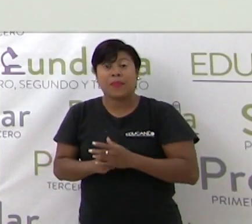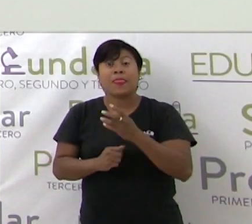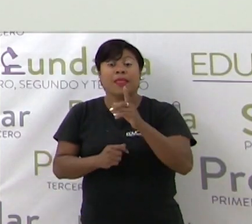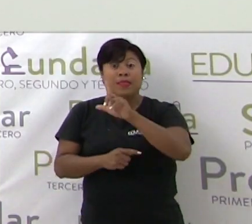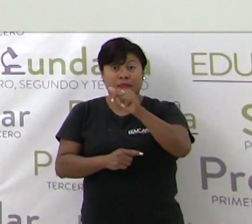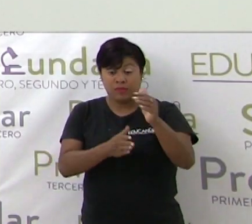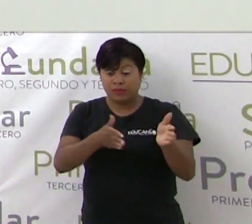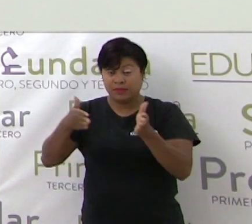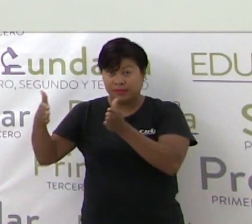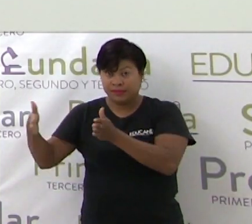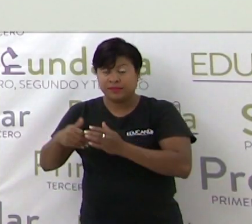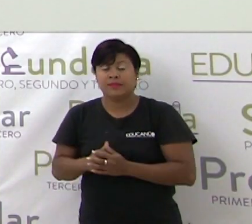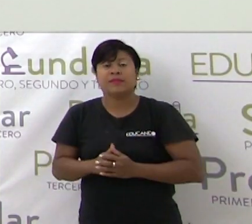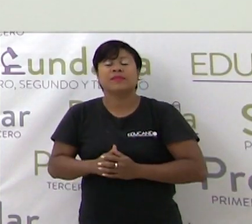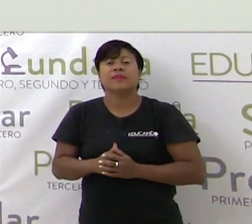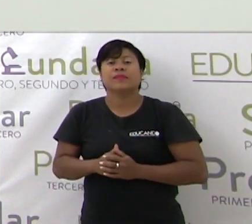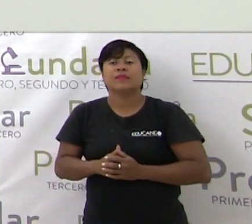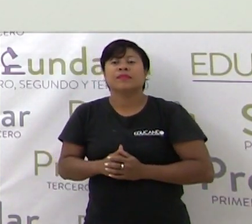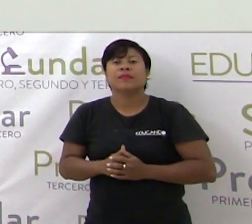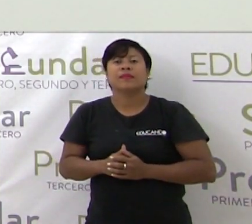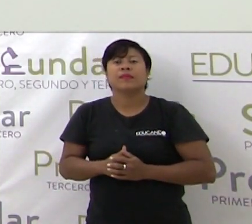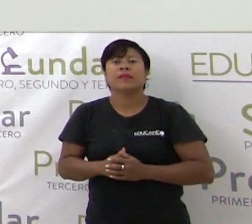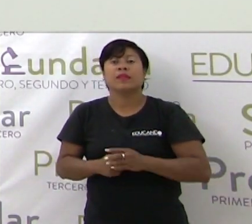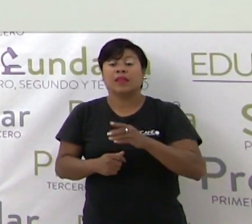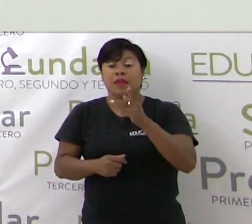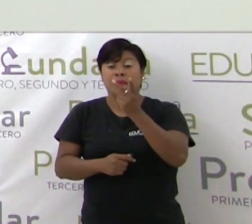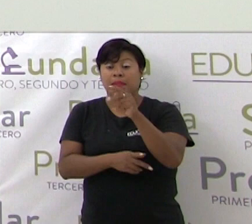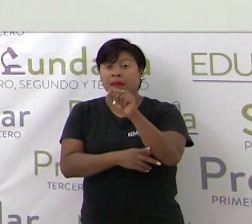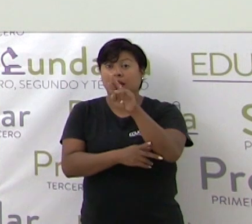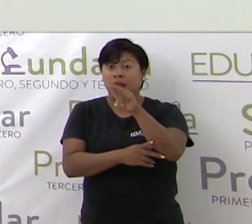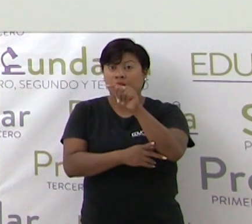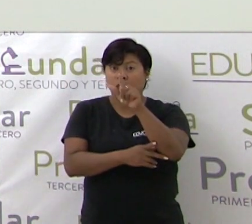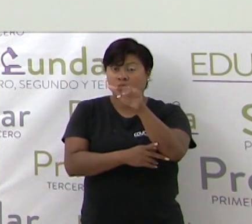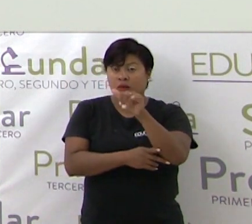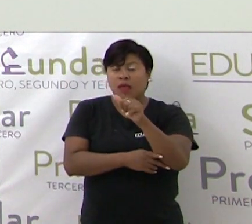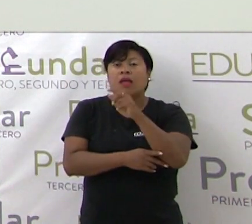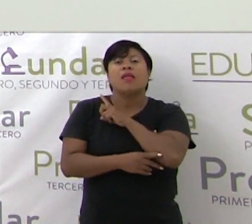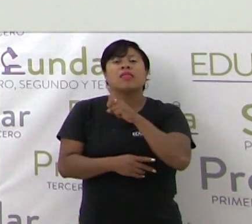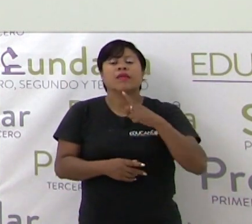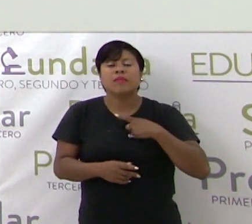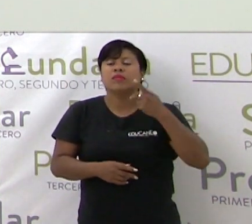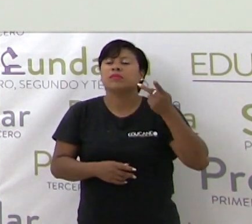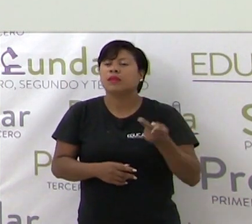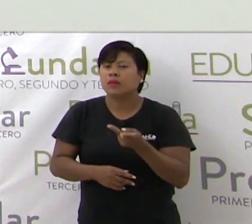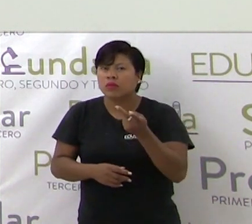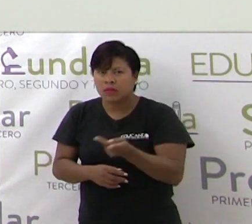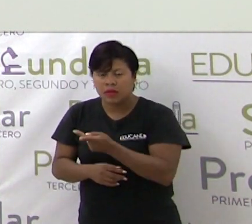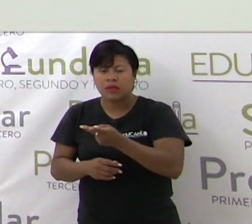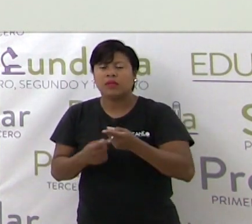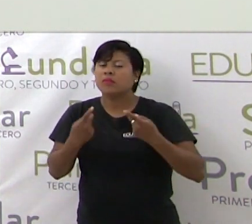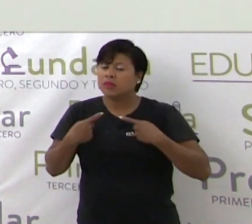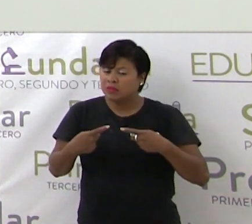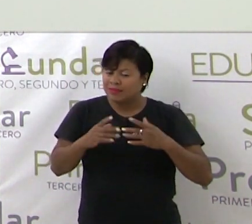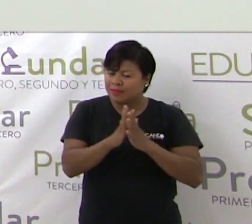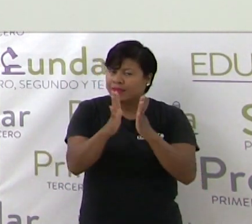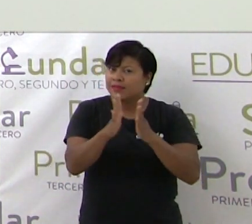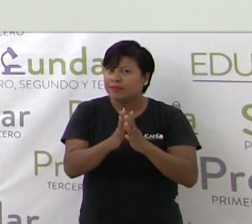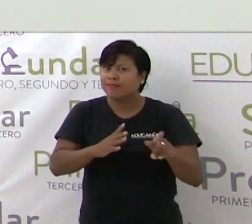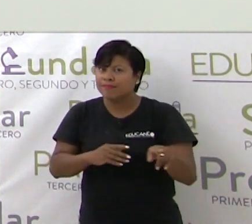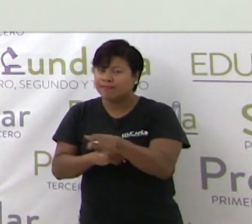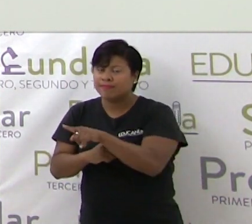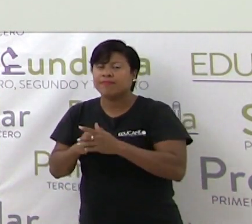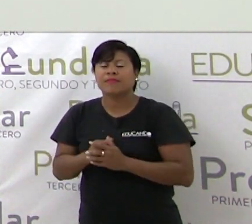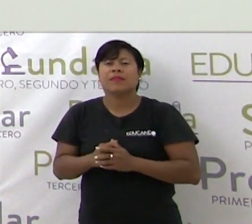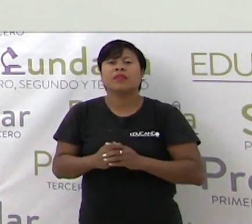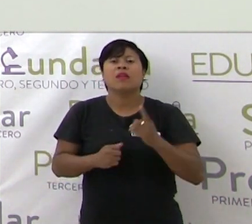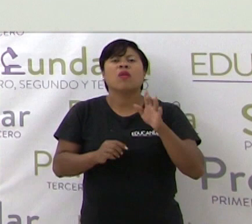enseguida, niños, vamos en una tertulia, debemos de preguntarles a los contertulios